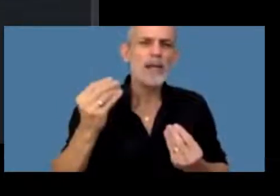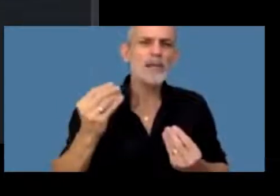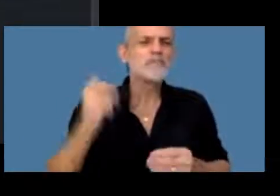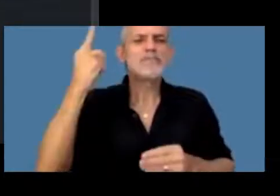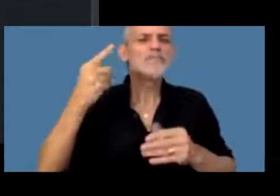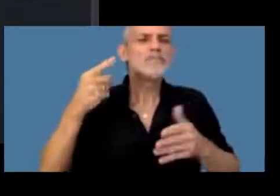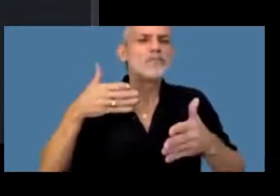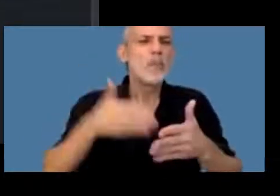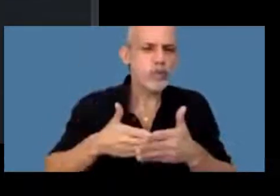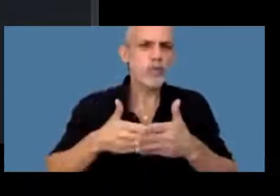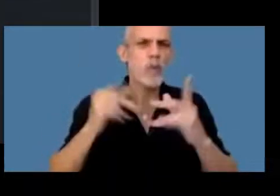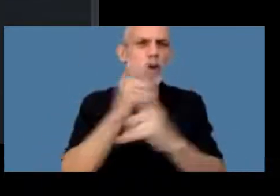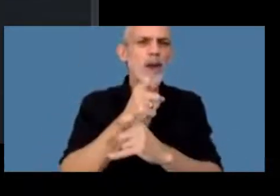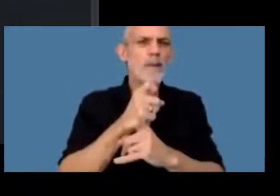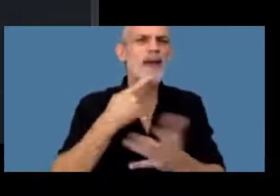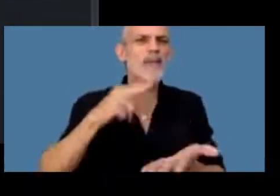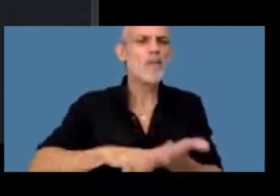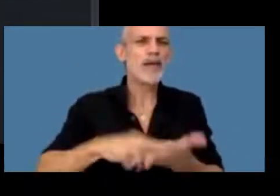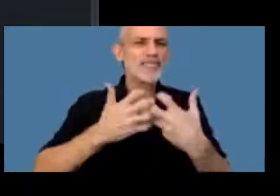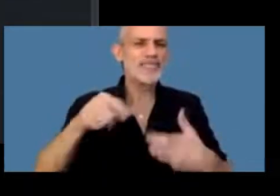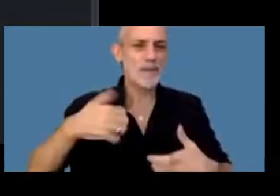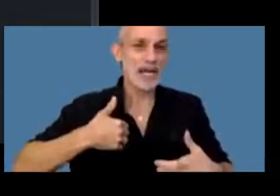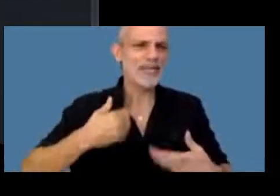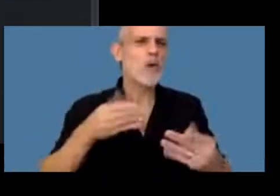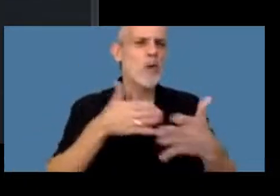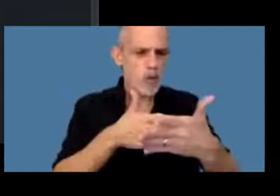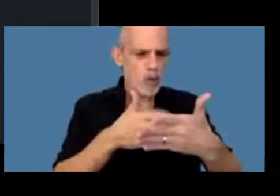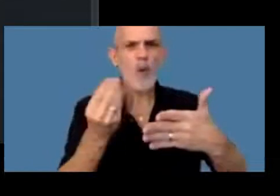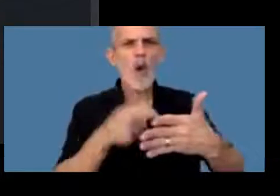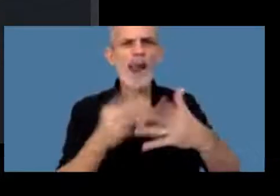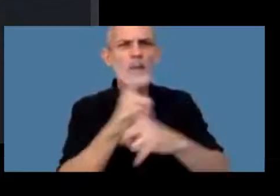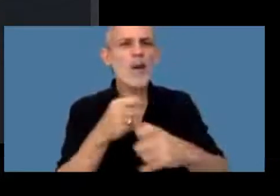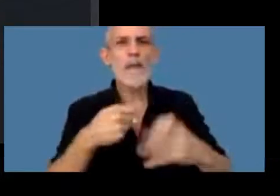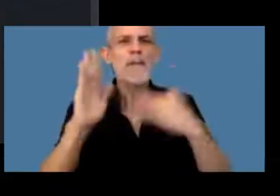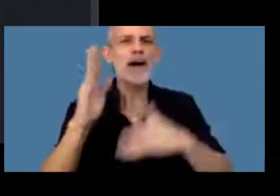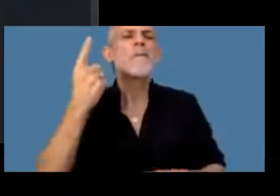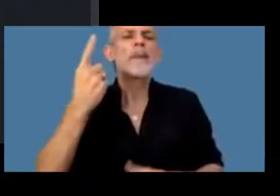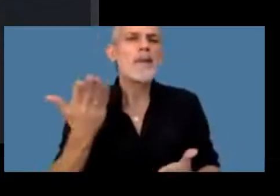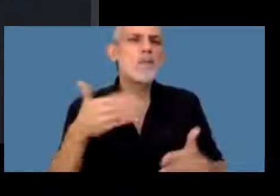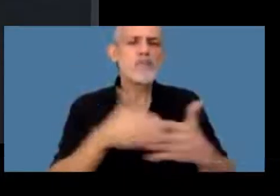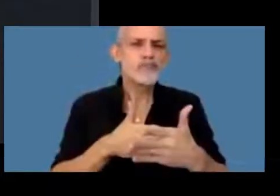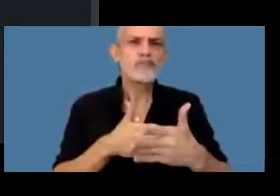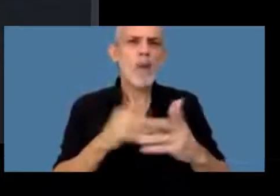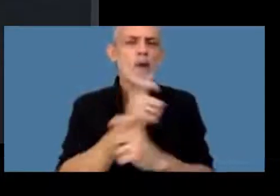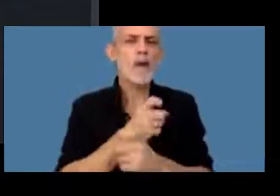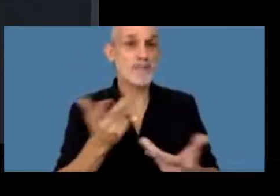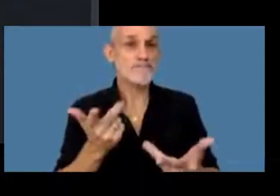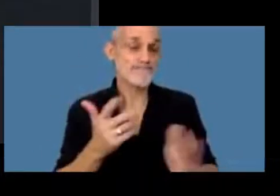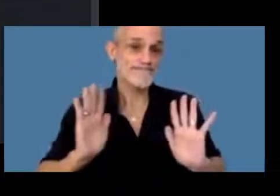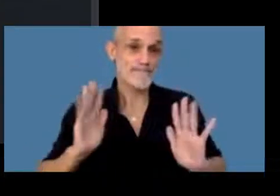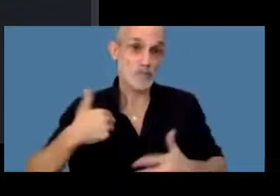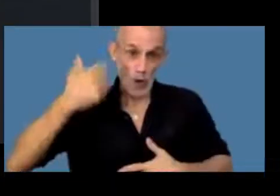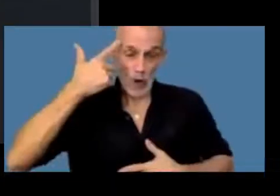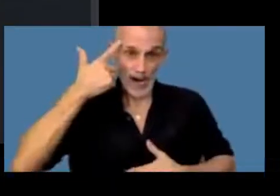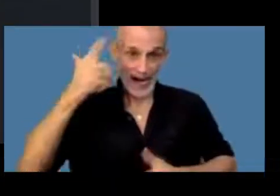sistema tributario argentino hoy? Tenemos que definir el principal. ¿Cuál es? Yo creo que independientemente de cuánto